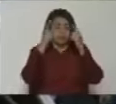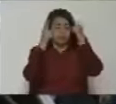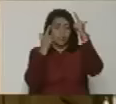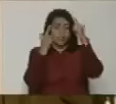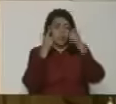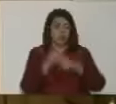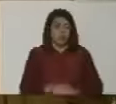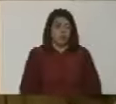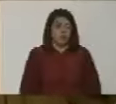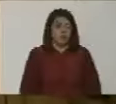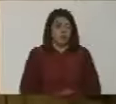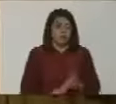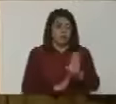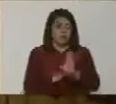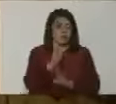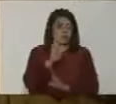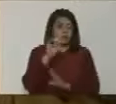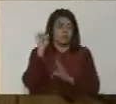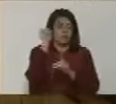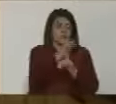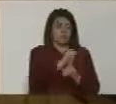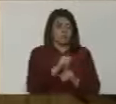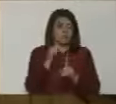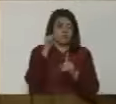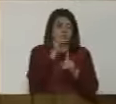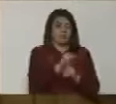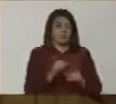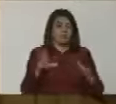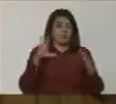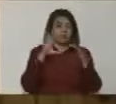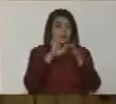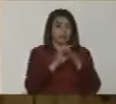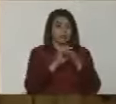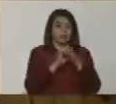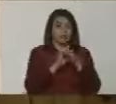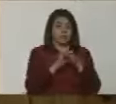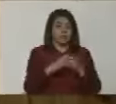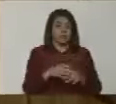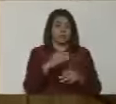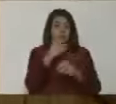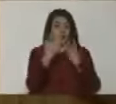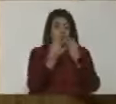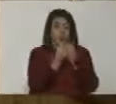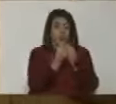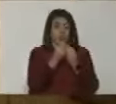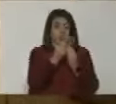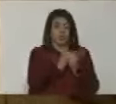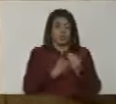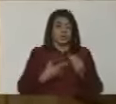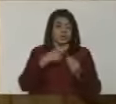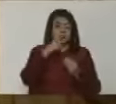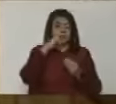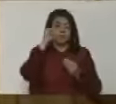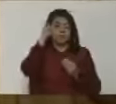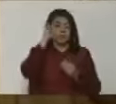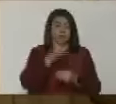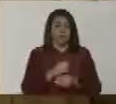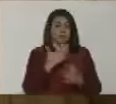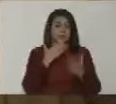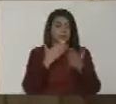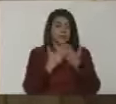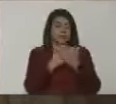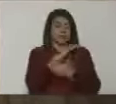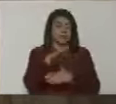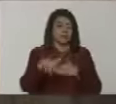Frías y seguiremos luchando unidos con el presidente Nicolás Maduro.